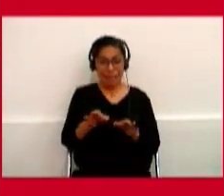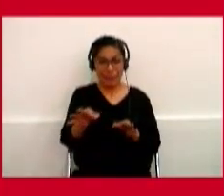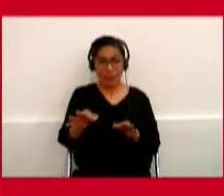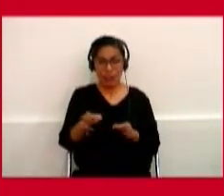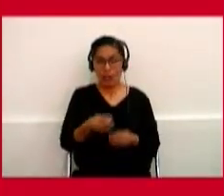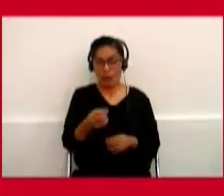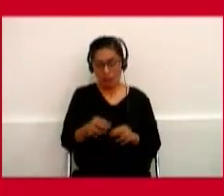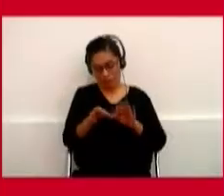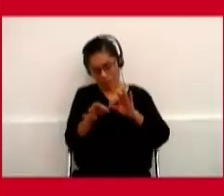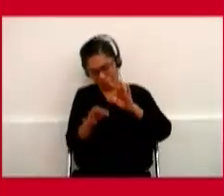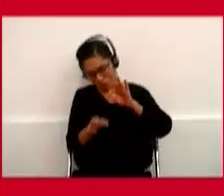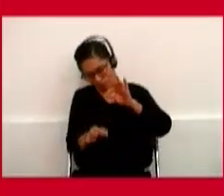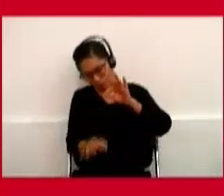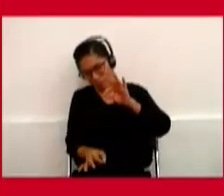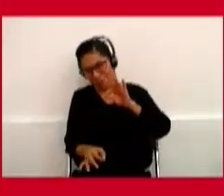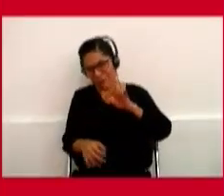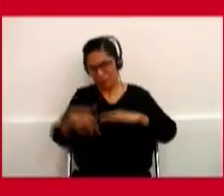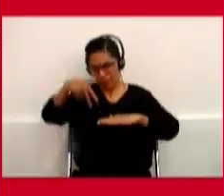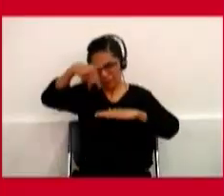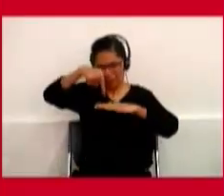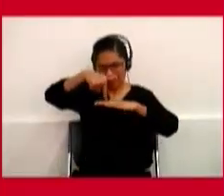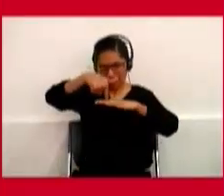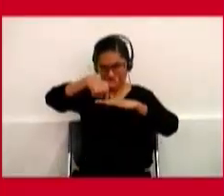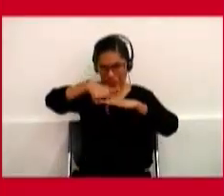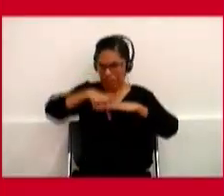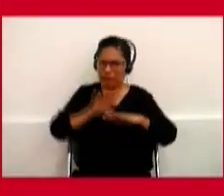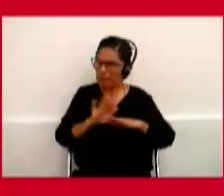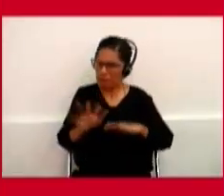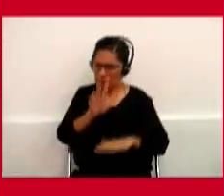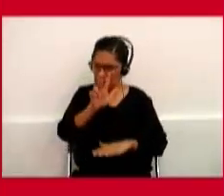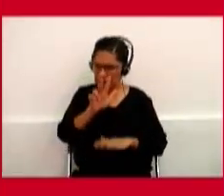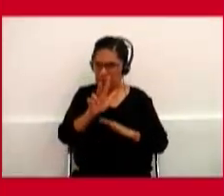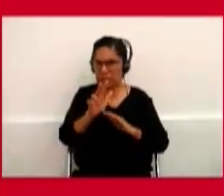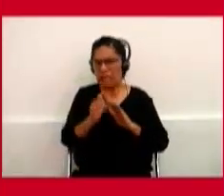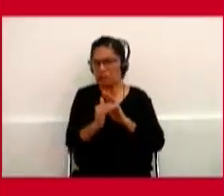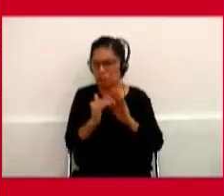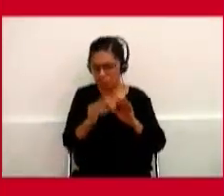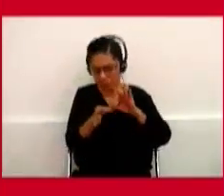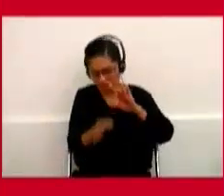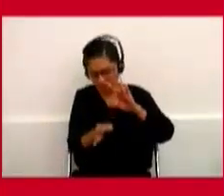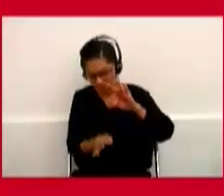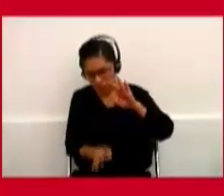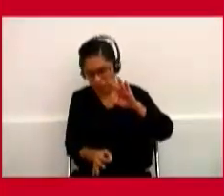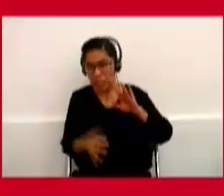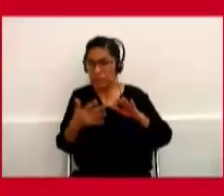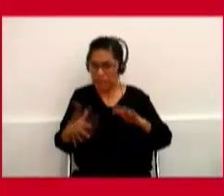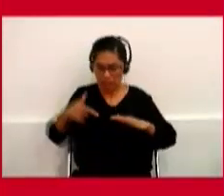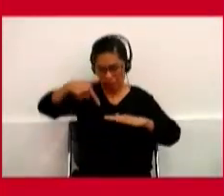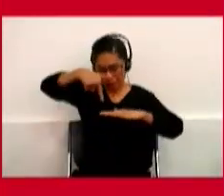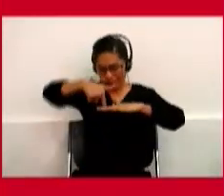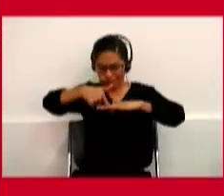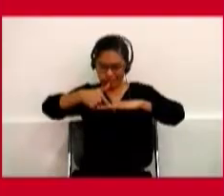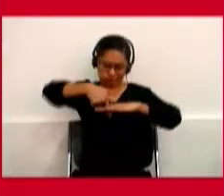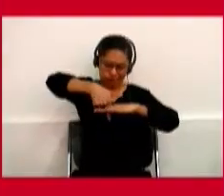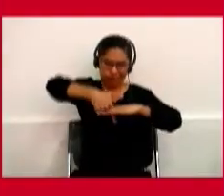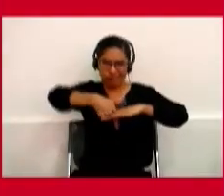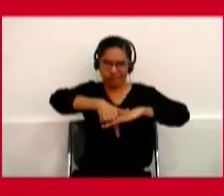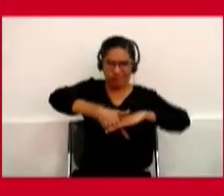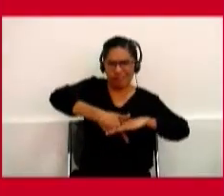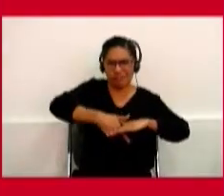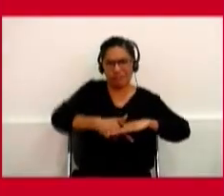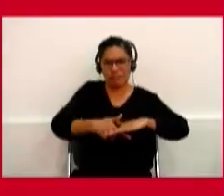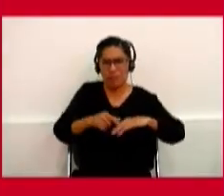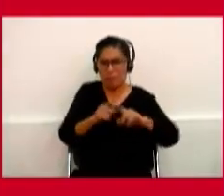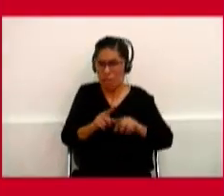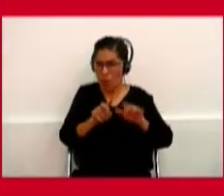un poco que se ha estado manejando, 3,5 metros quizás, ya hay desviaciones, ahora a 7,5 metros,